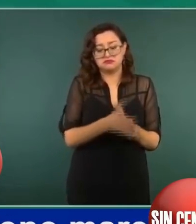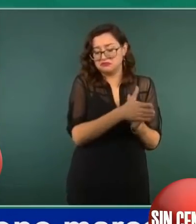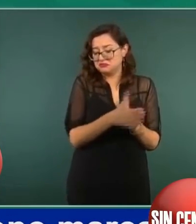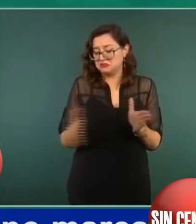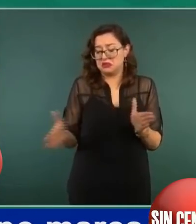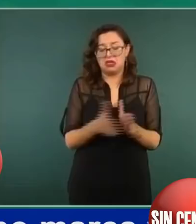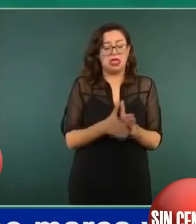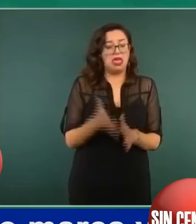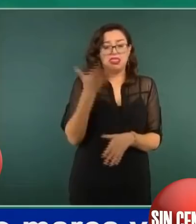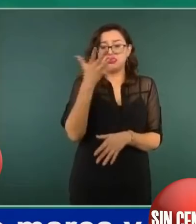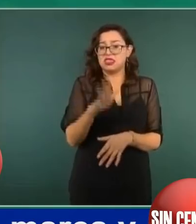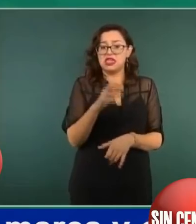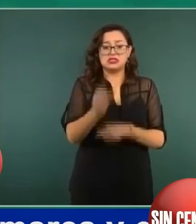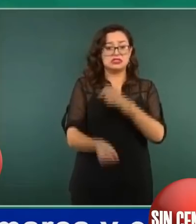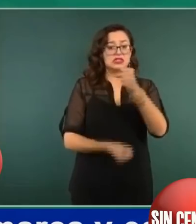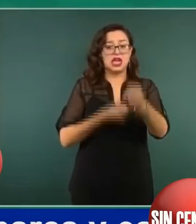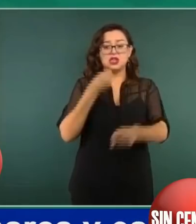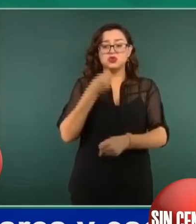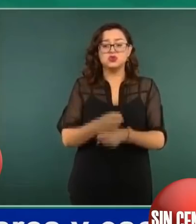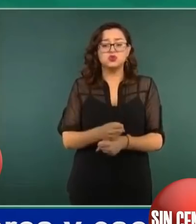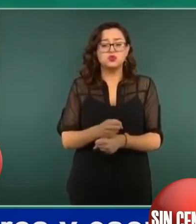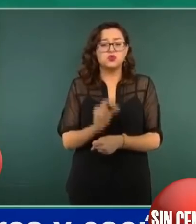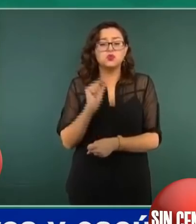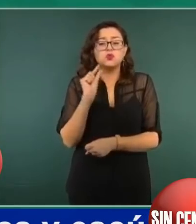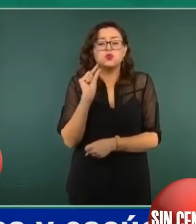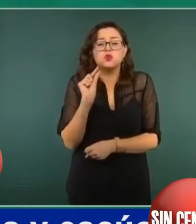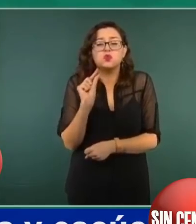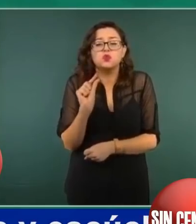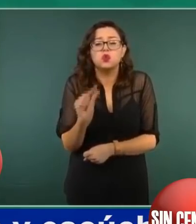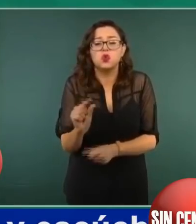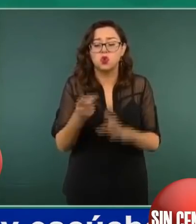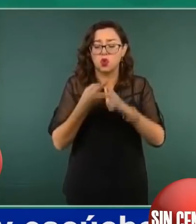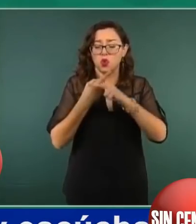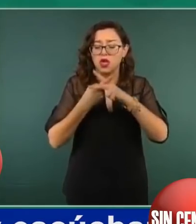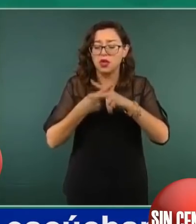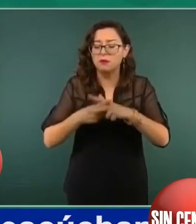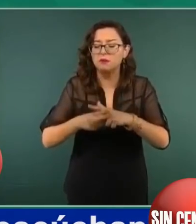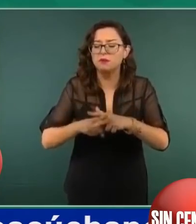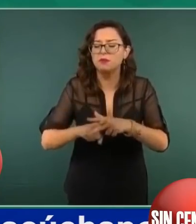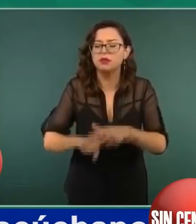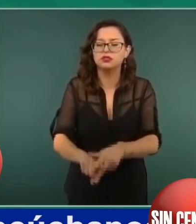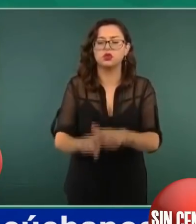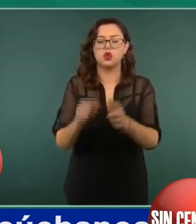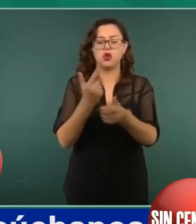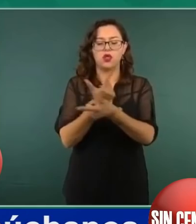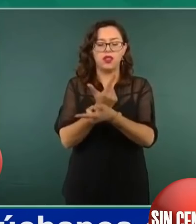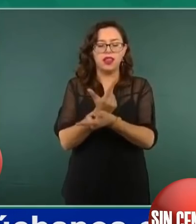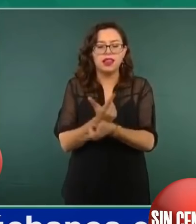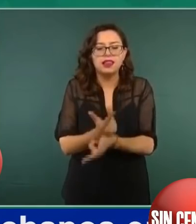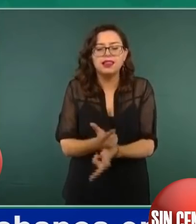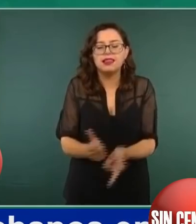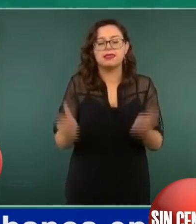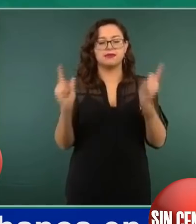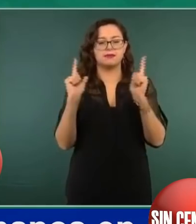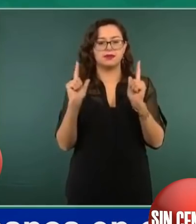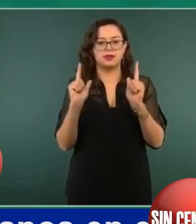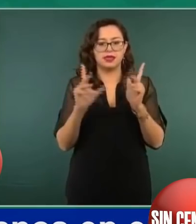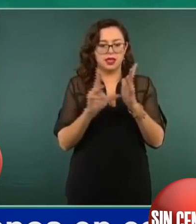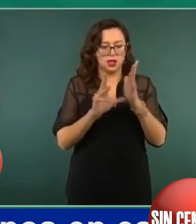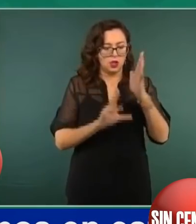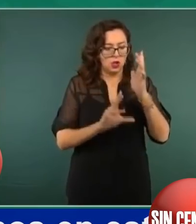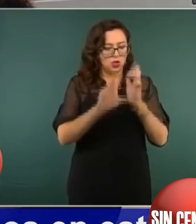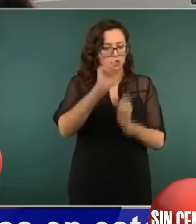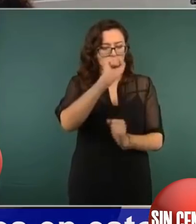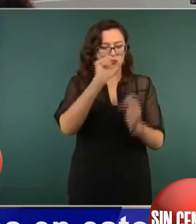como un destello de libertades, se gobernaba de conformidad con la